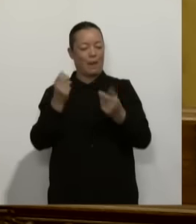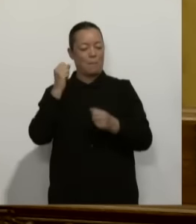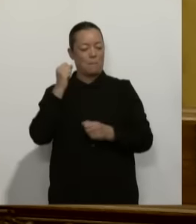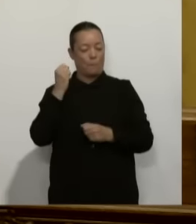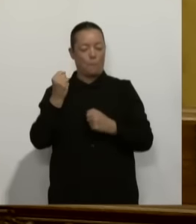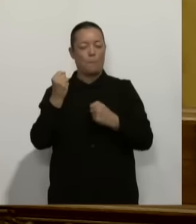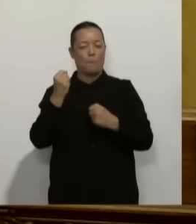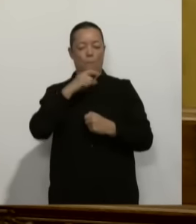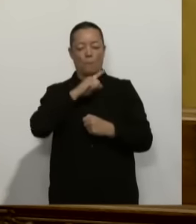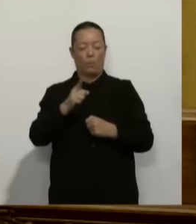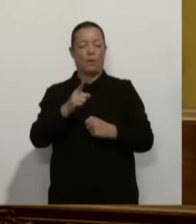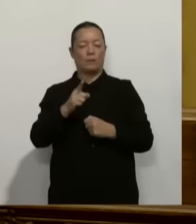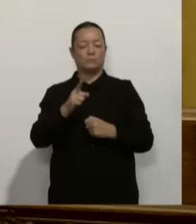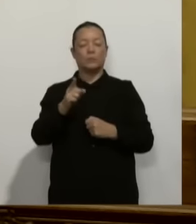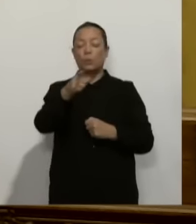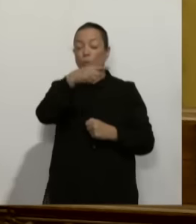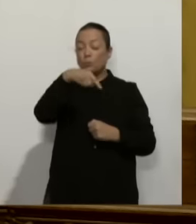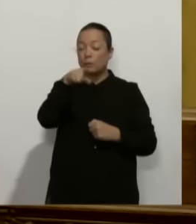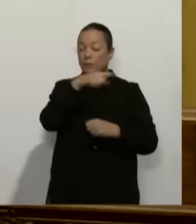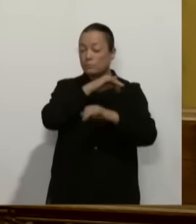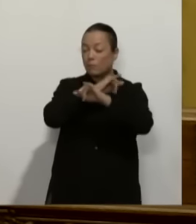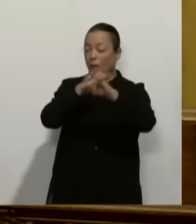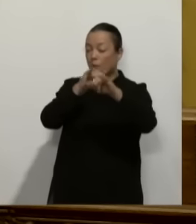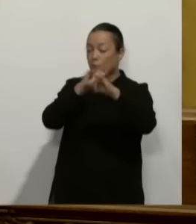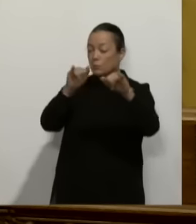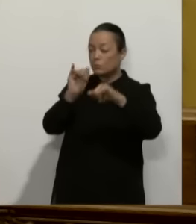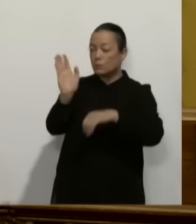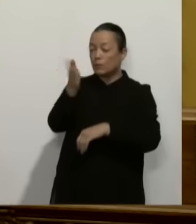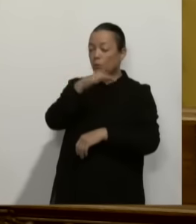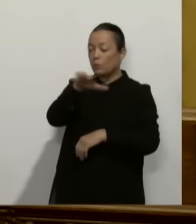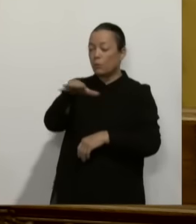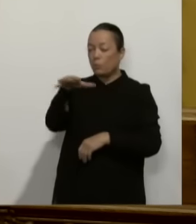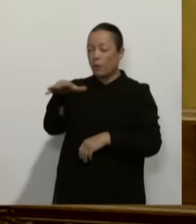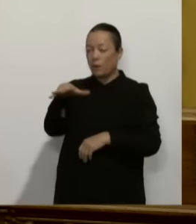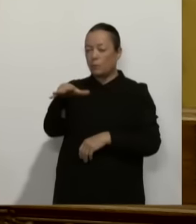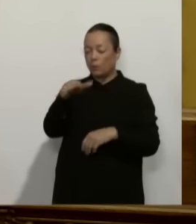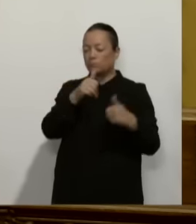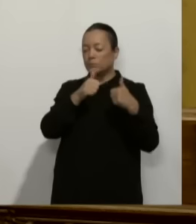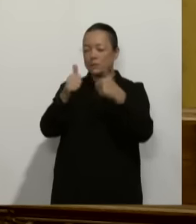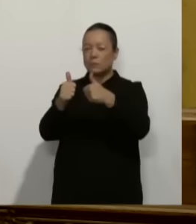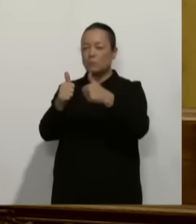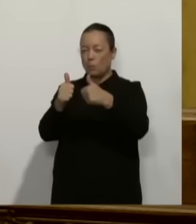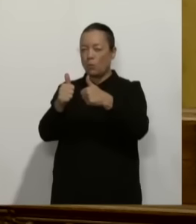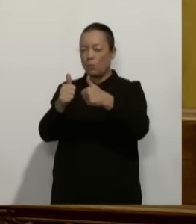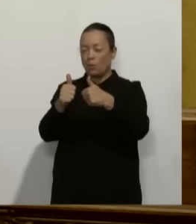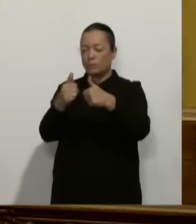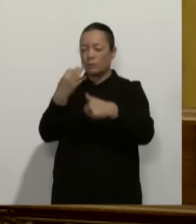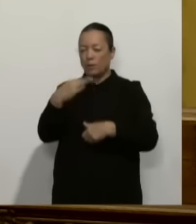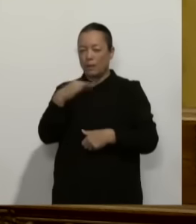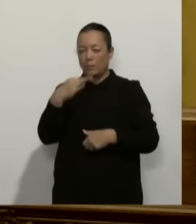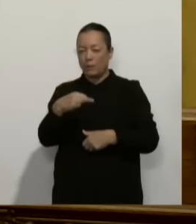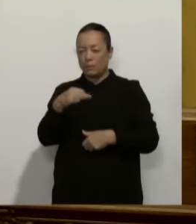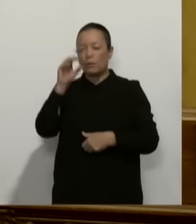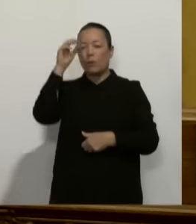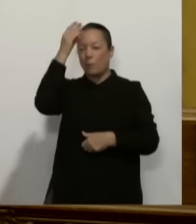tierra. Vayan y hagan que todos los pueblos sean mis discípulos, bautizándolos en el nombre